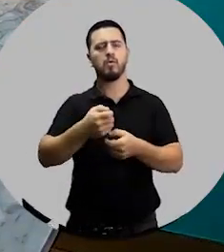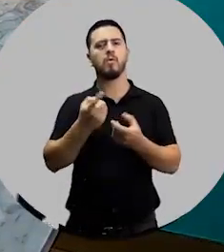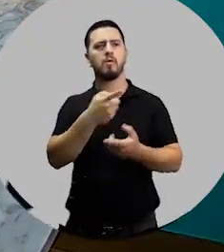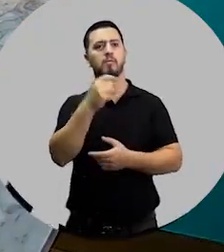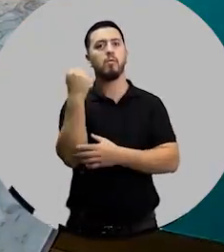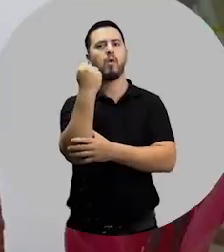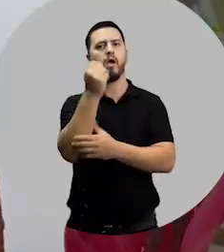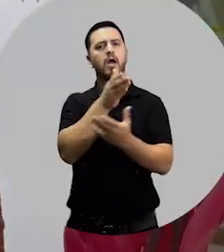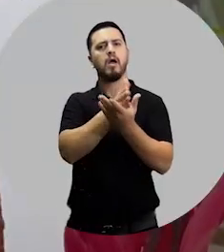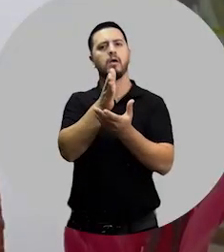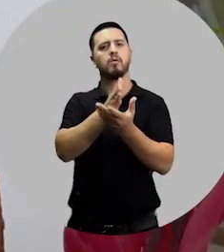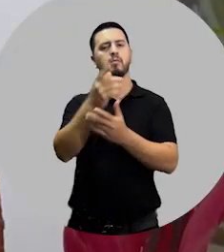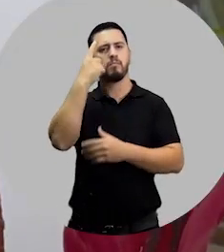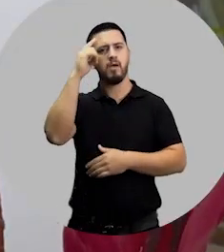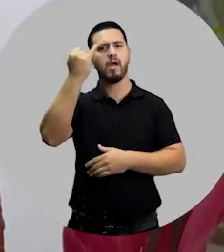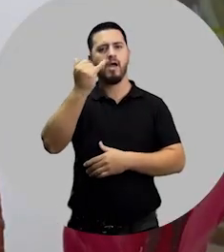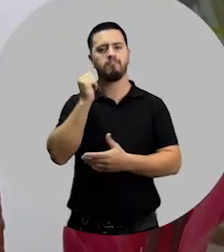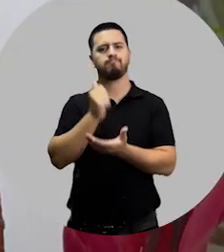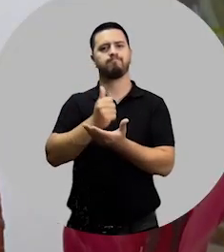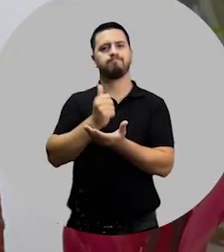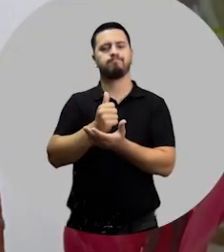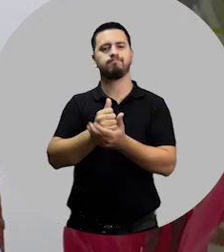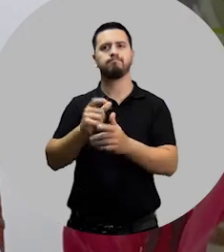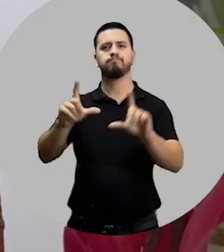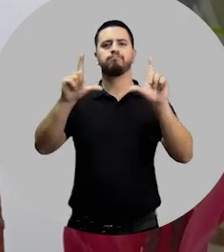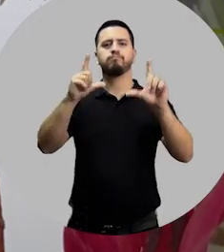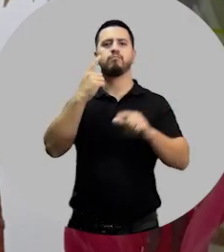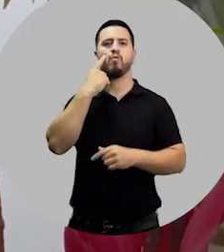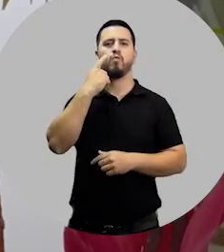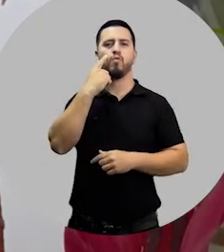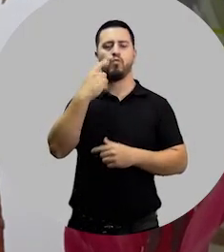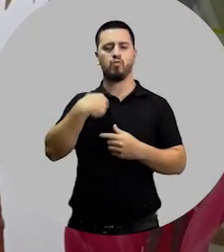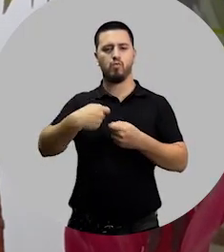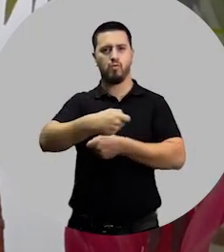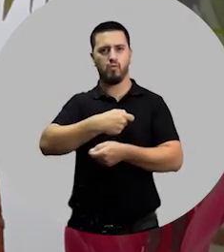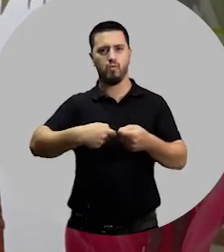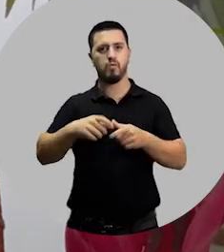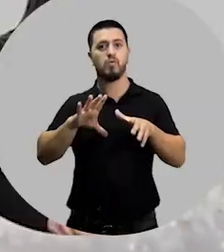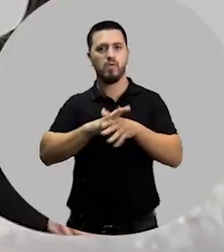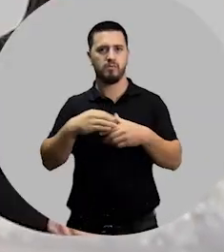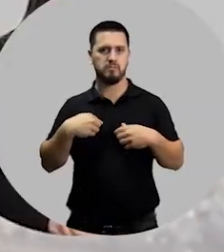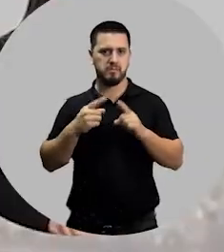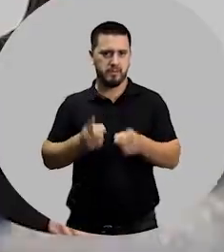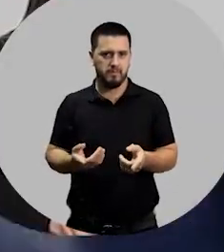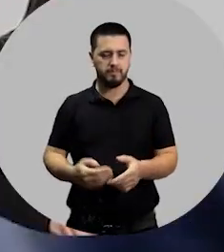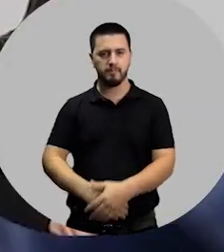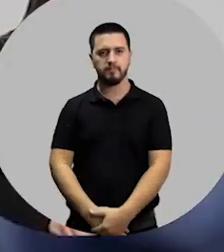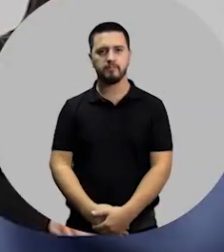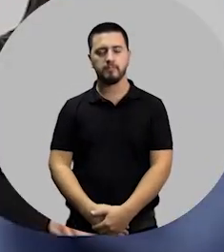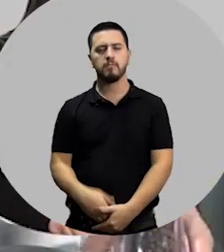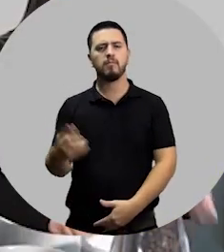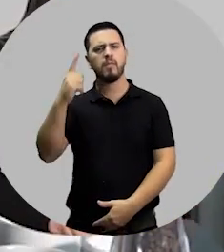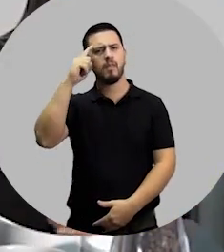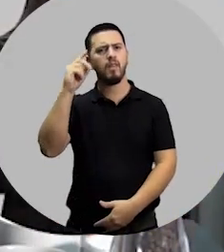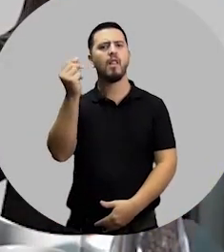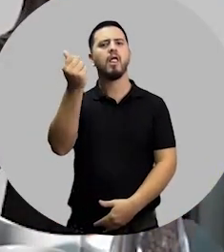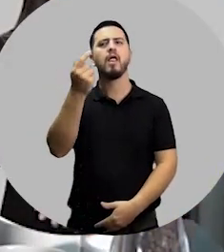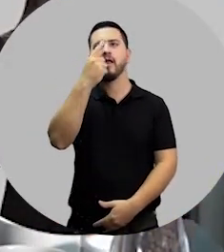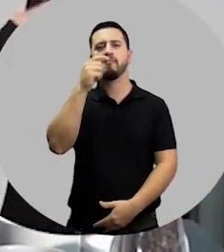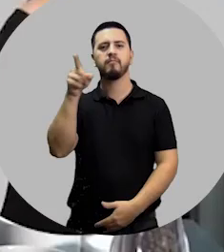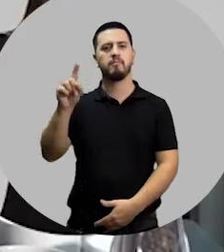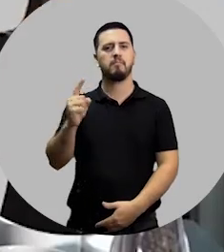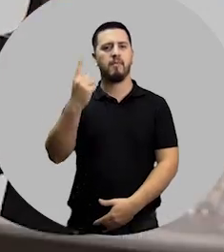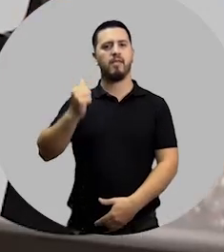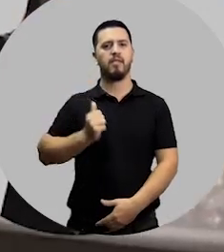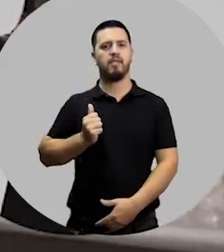muchísimo para que tengan presencia y puedan conocerse más sus productos, así como en el mío. La idea surgió de la primera